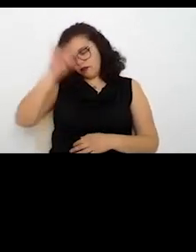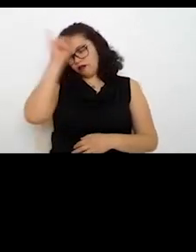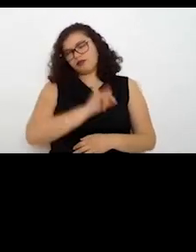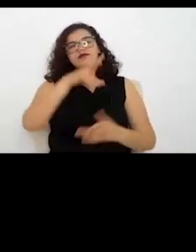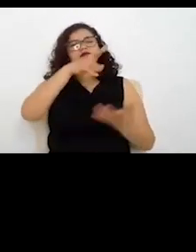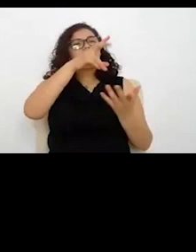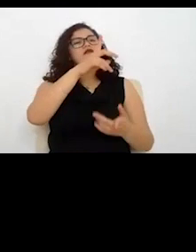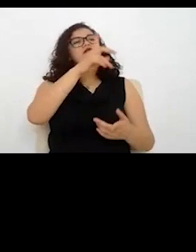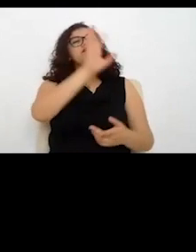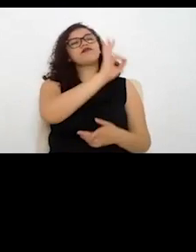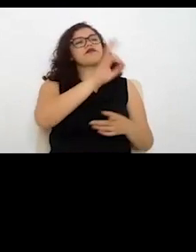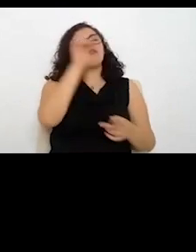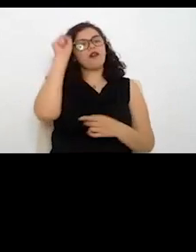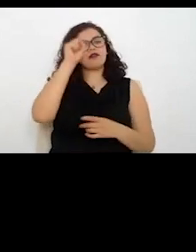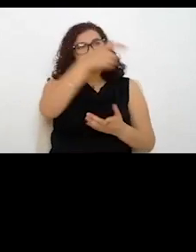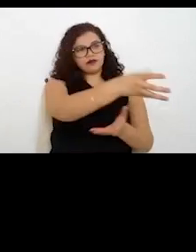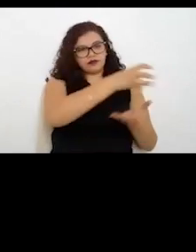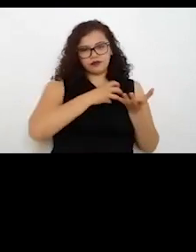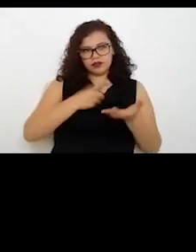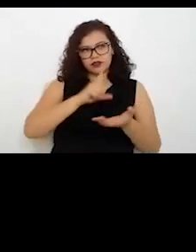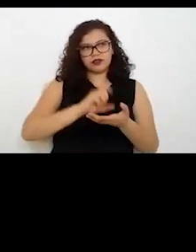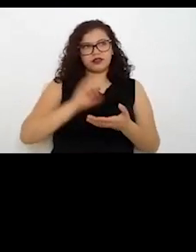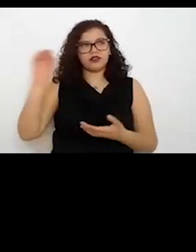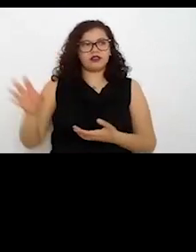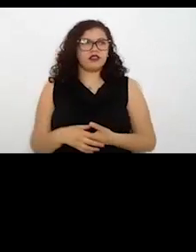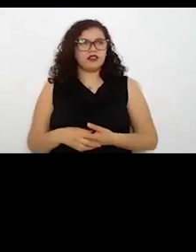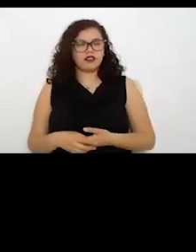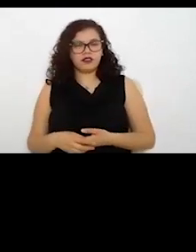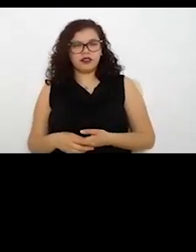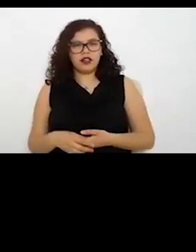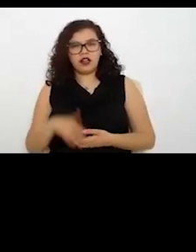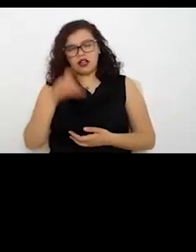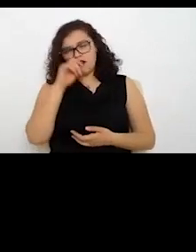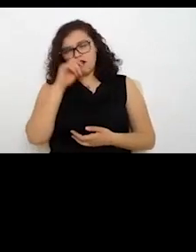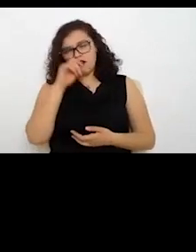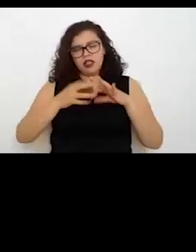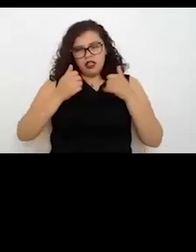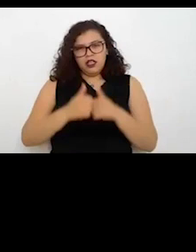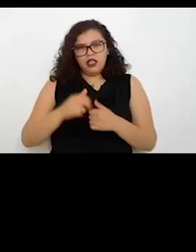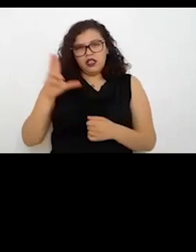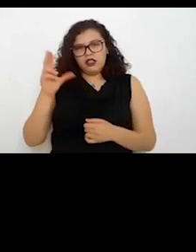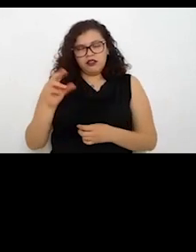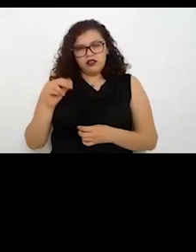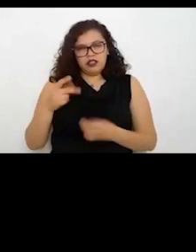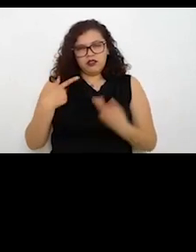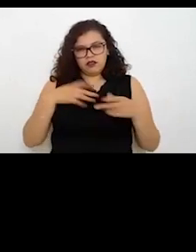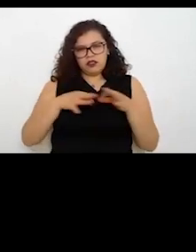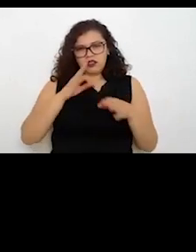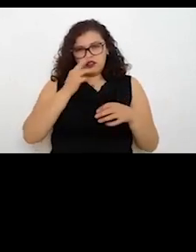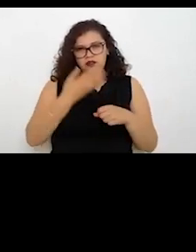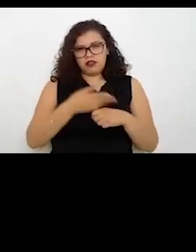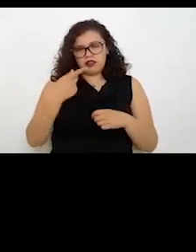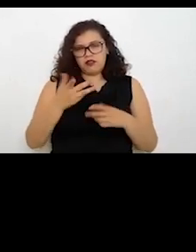cuota sindical y la entere directamente al sindicato, o bien puede el trabajador negarse, sin embargo el trabajador será responsable de llevar a cabo